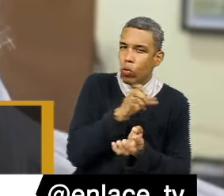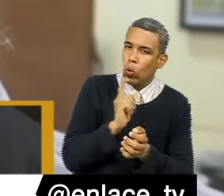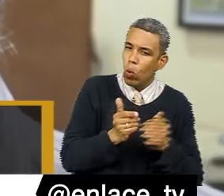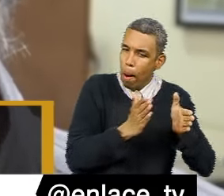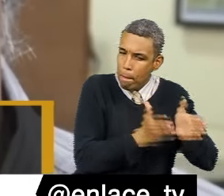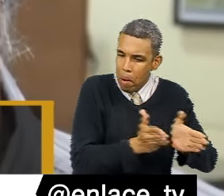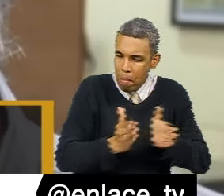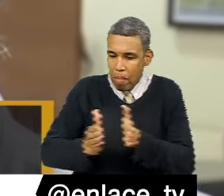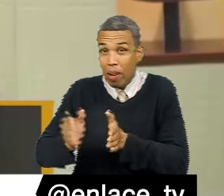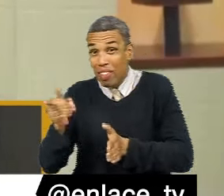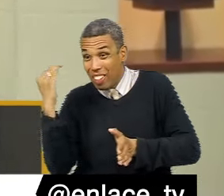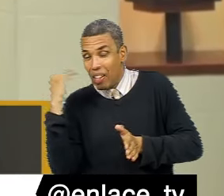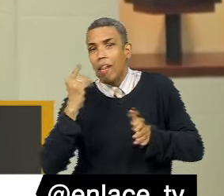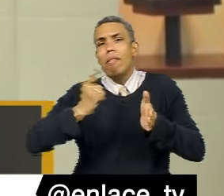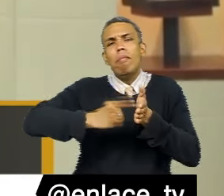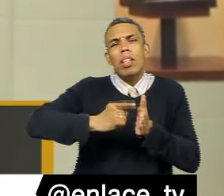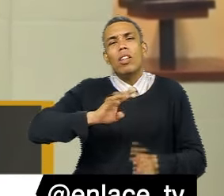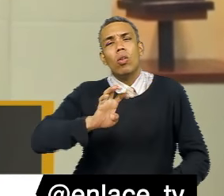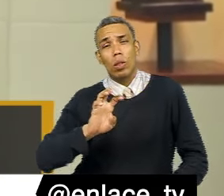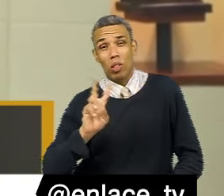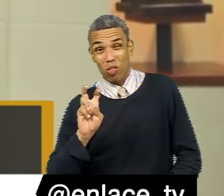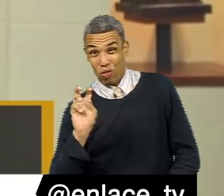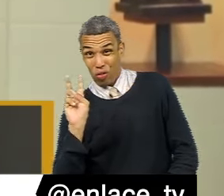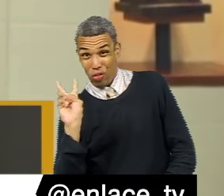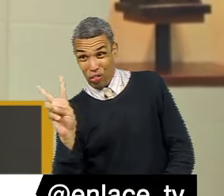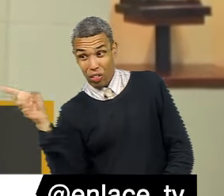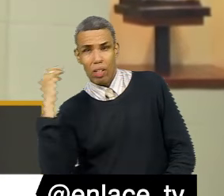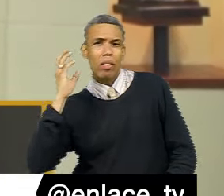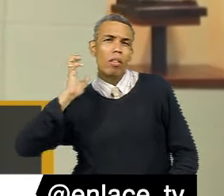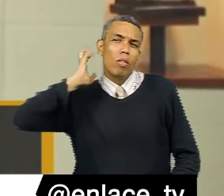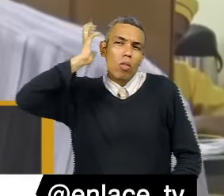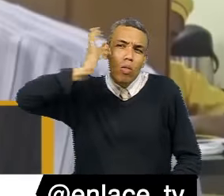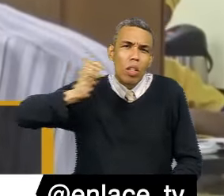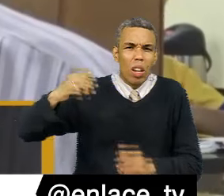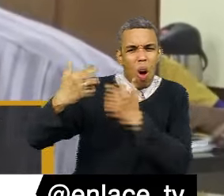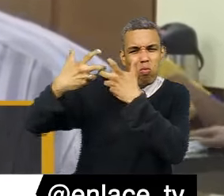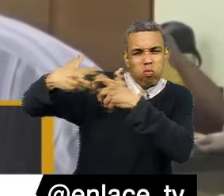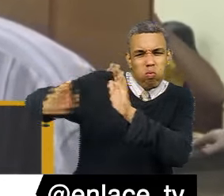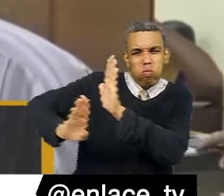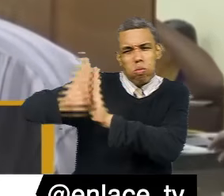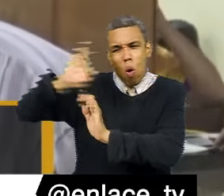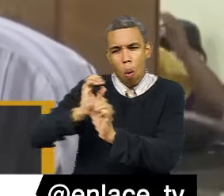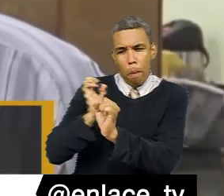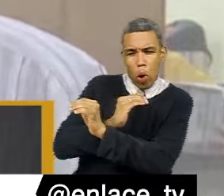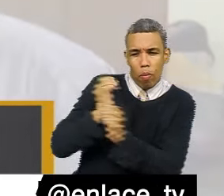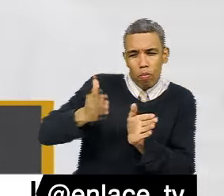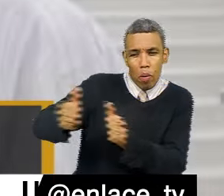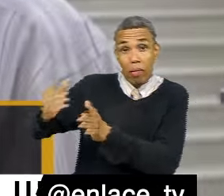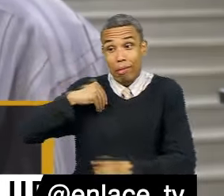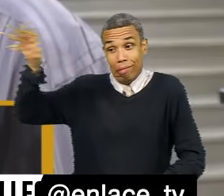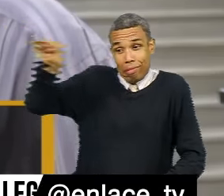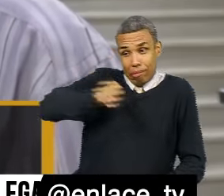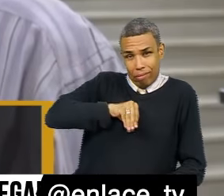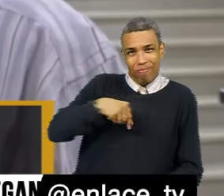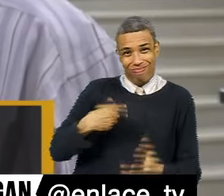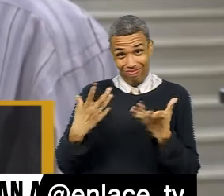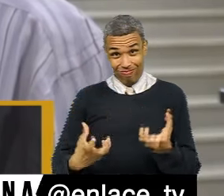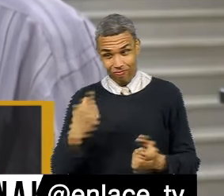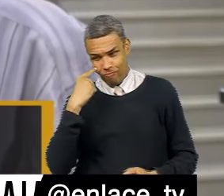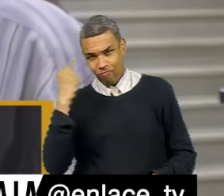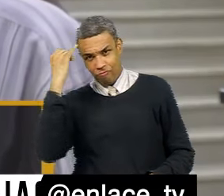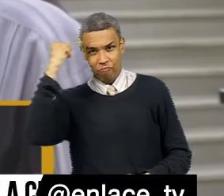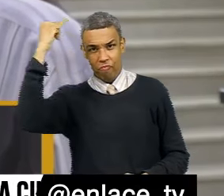su atención se concentró hacia el desarrollo europeo. De ello aprendió que es necesario tener en cuenta las 4E. Haciendo una buena ingeniería,